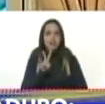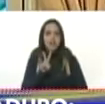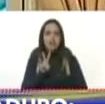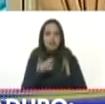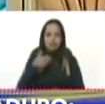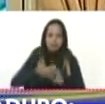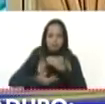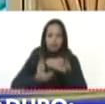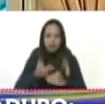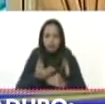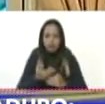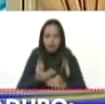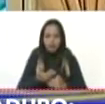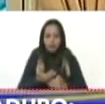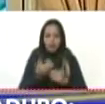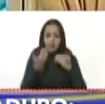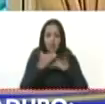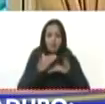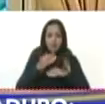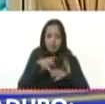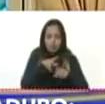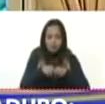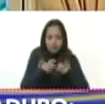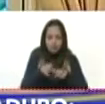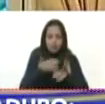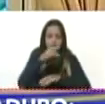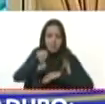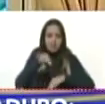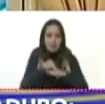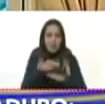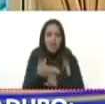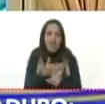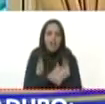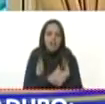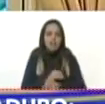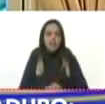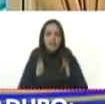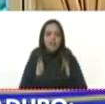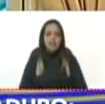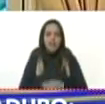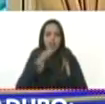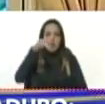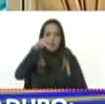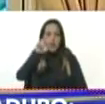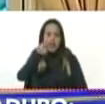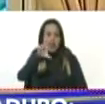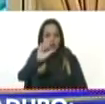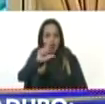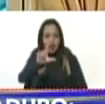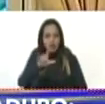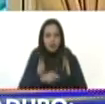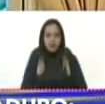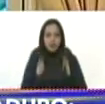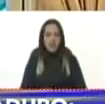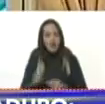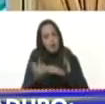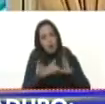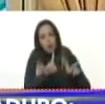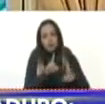a una etapa de producción nacional. Antes, el Mercal, el Pedeval,